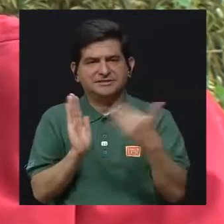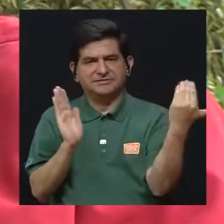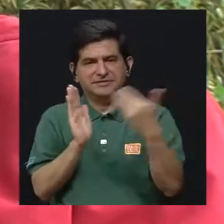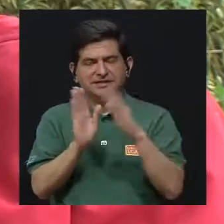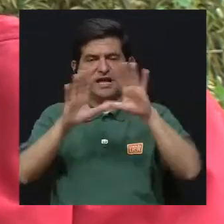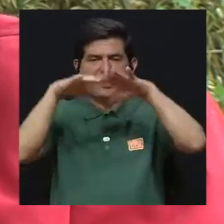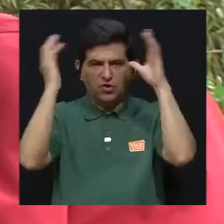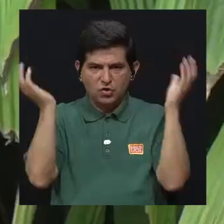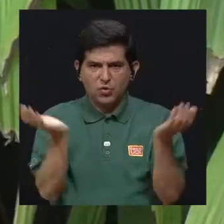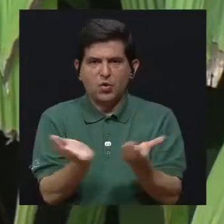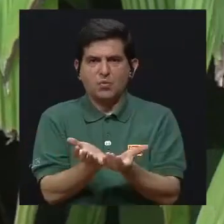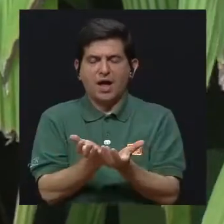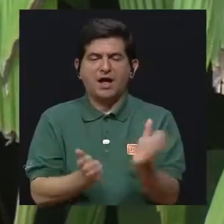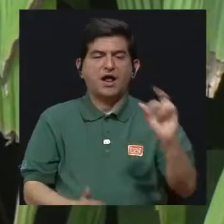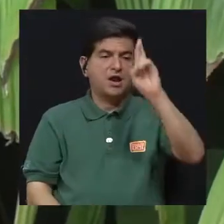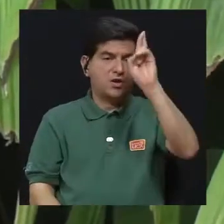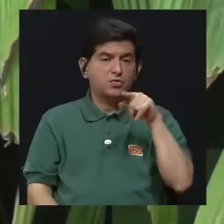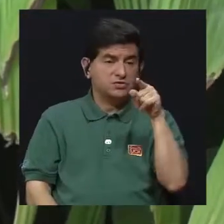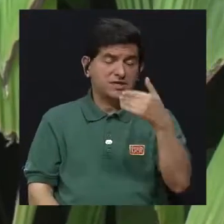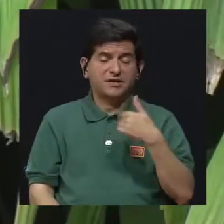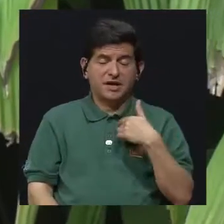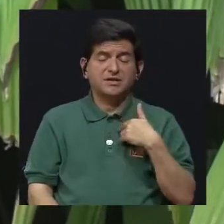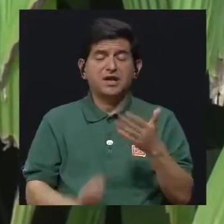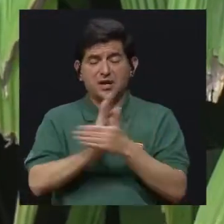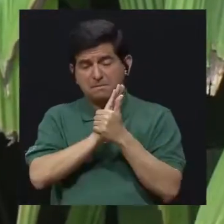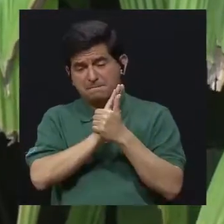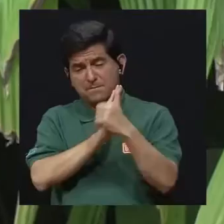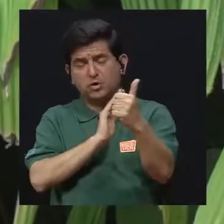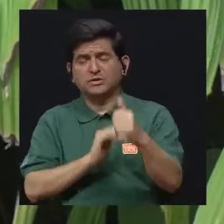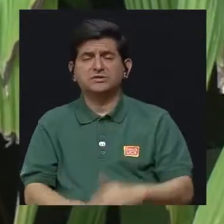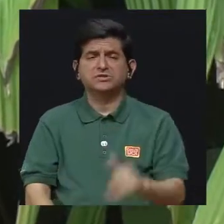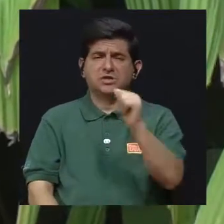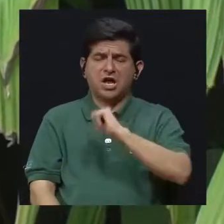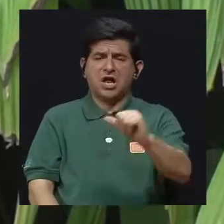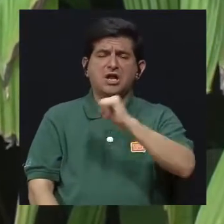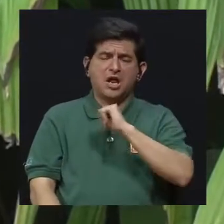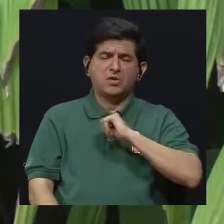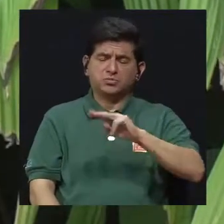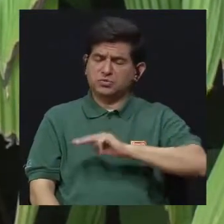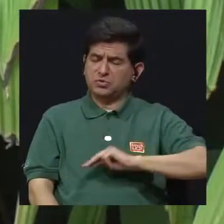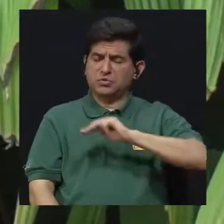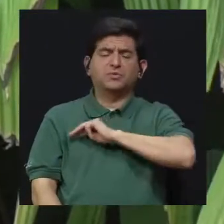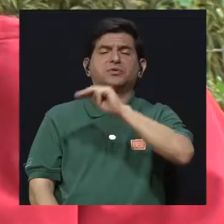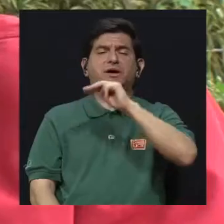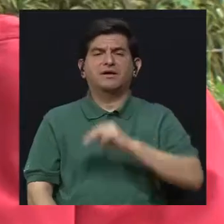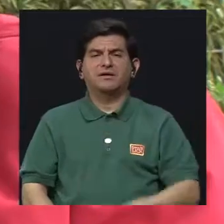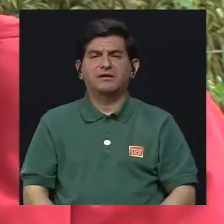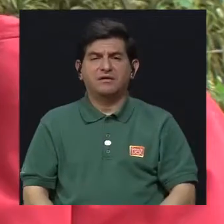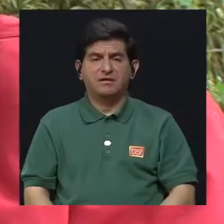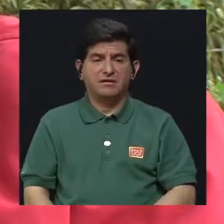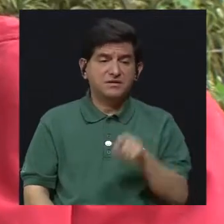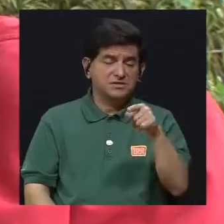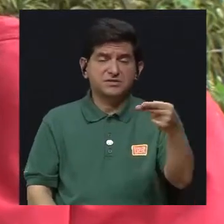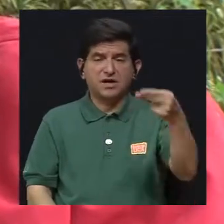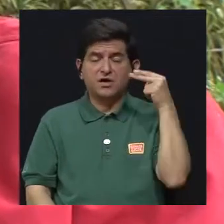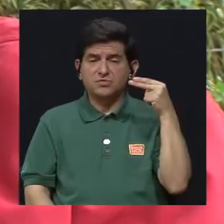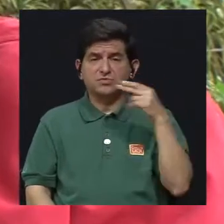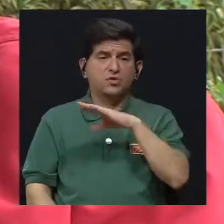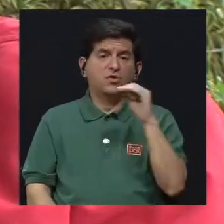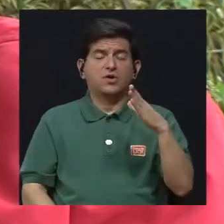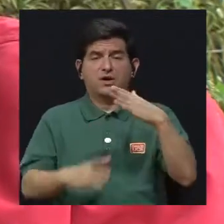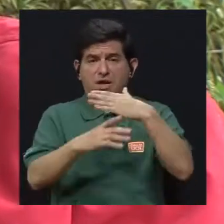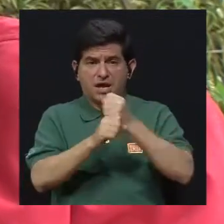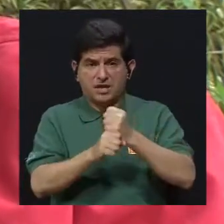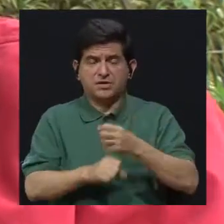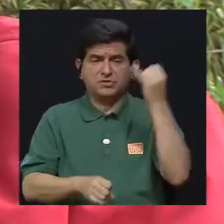impactado a nivel global. Costa Rica en eso tiene un gran potencial y una gran autoridad moral si recurre a su historia y a lo que